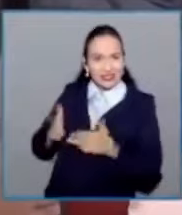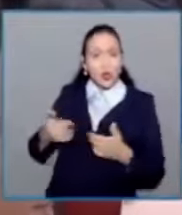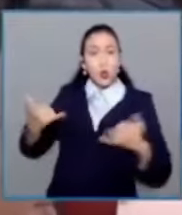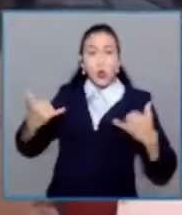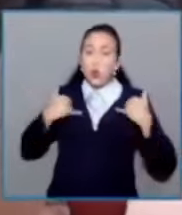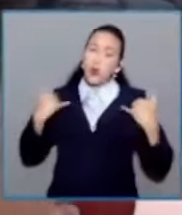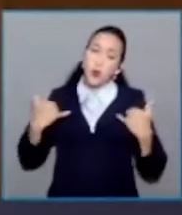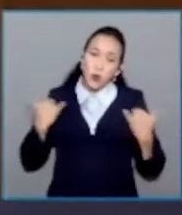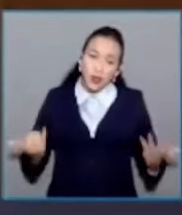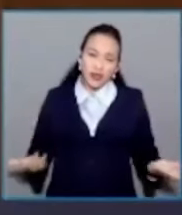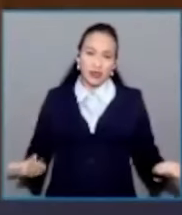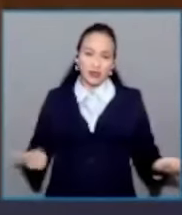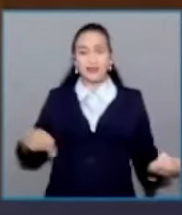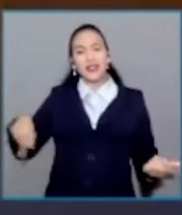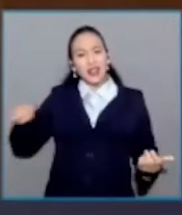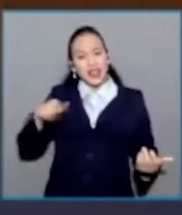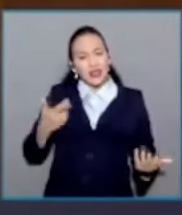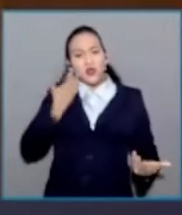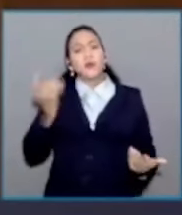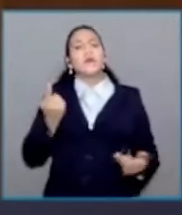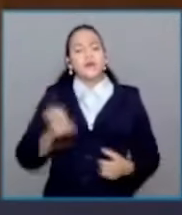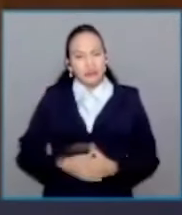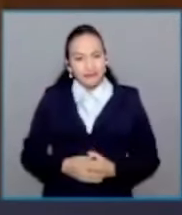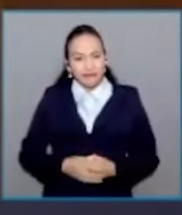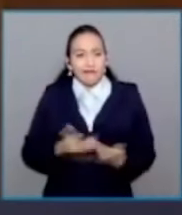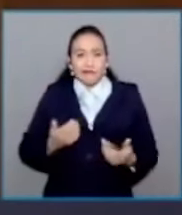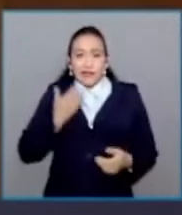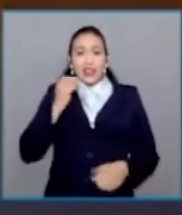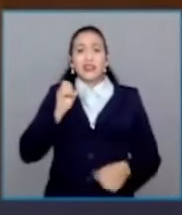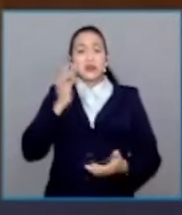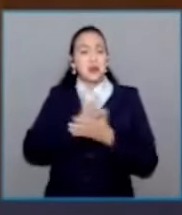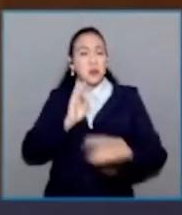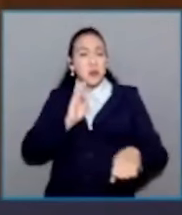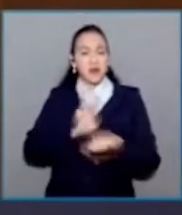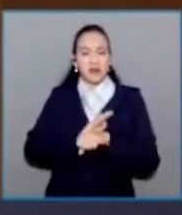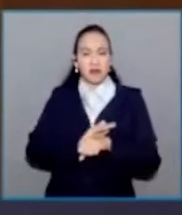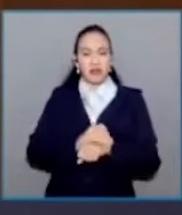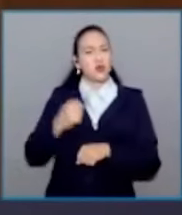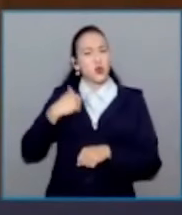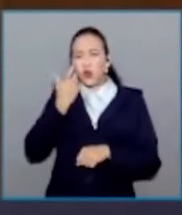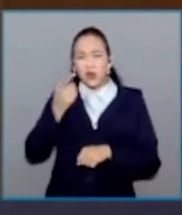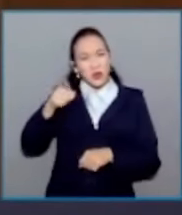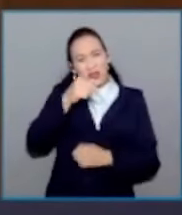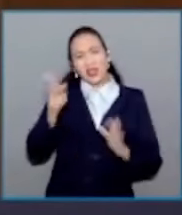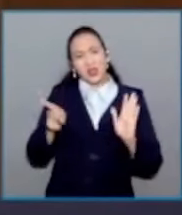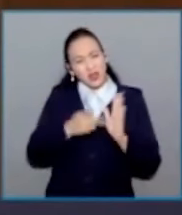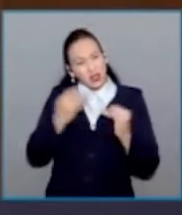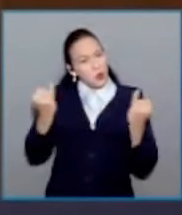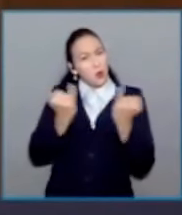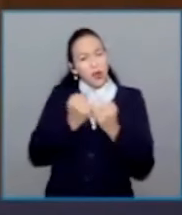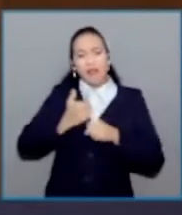va a haber obviamente candidatos a muchos cargos de elección Popular emanados de de los guachos del